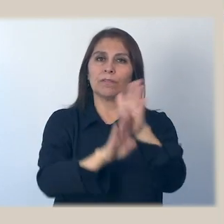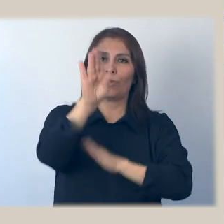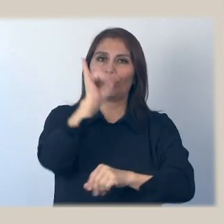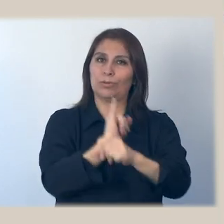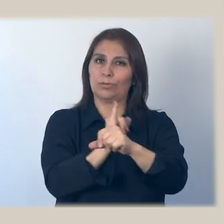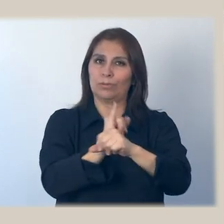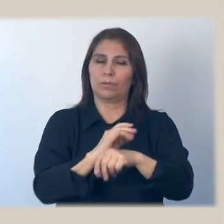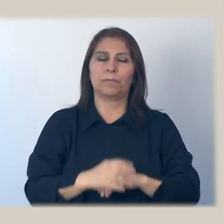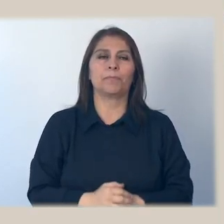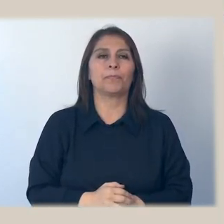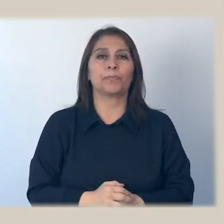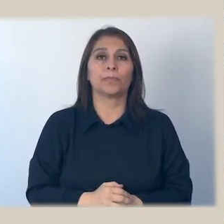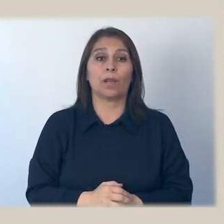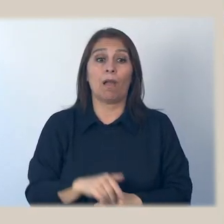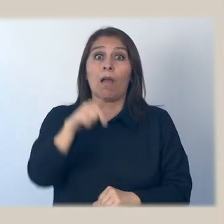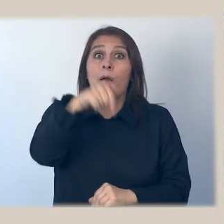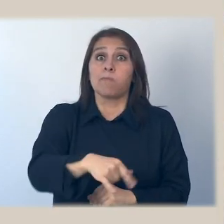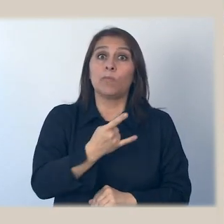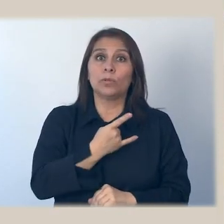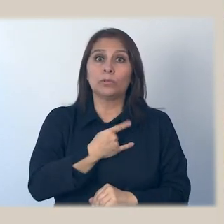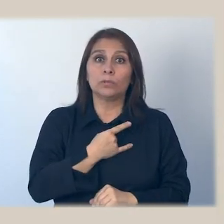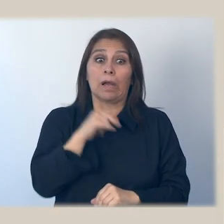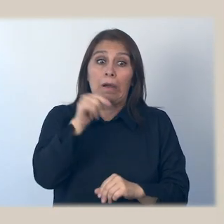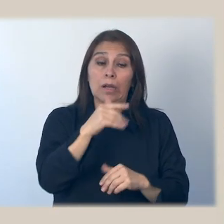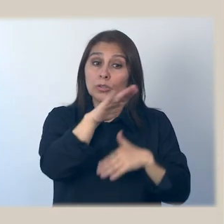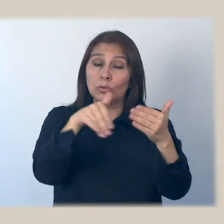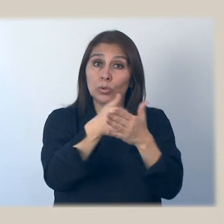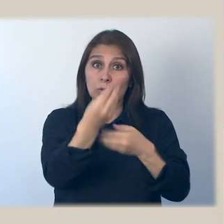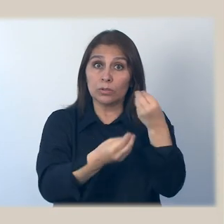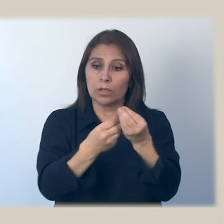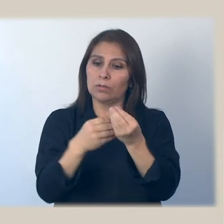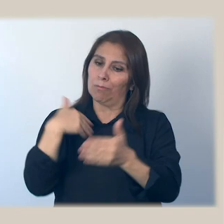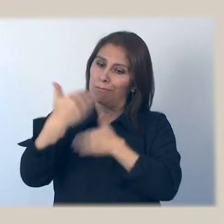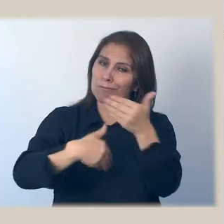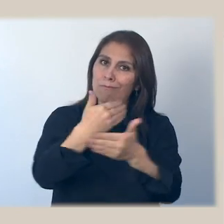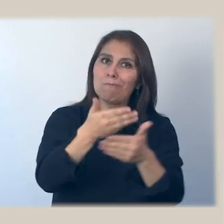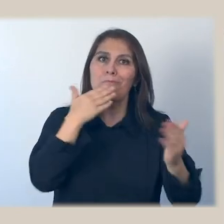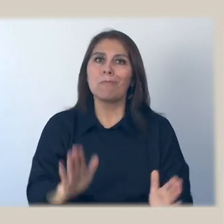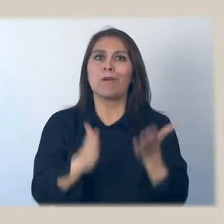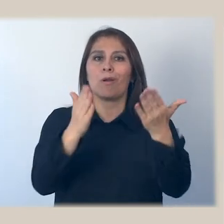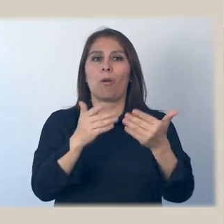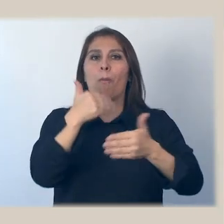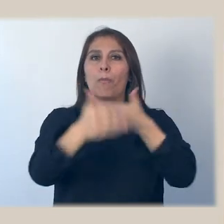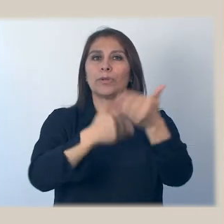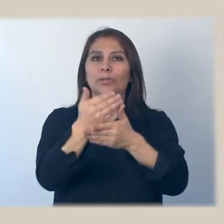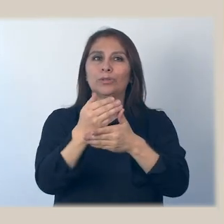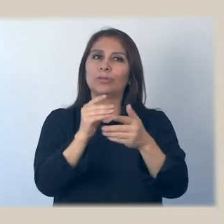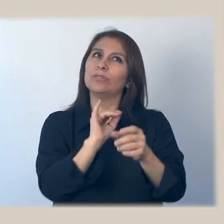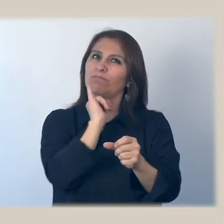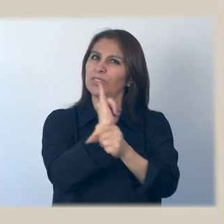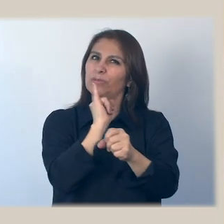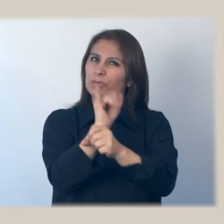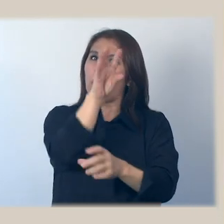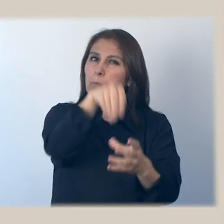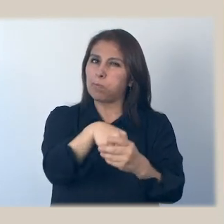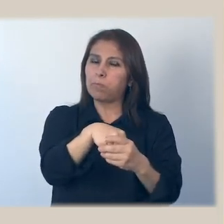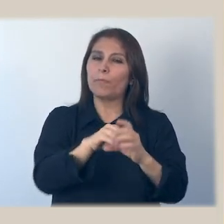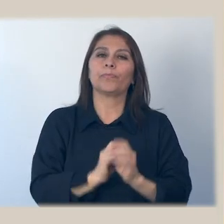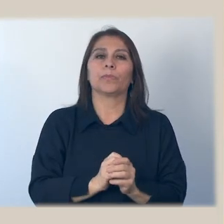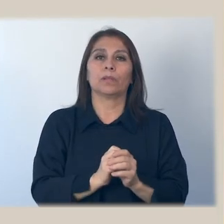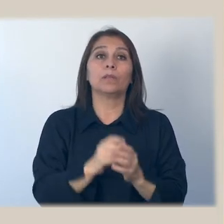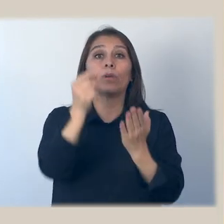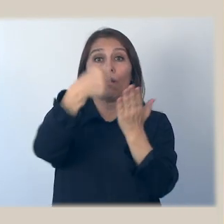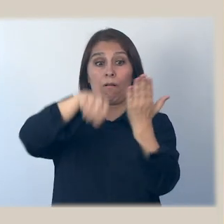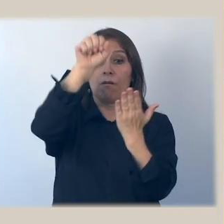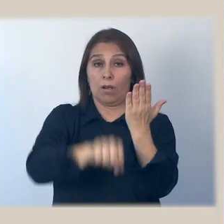de la universidad, estas acciones han contribuido a la mejora en los procesos institucionales internos. De allí, la obtención de la acreditación de